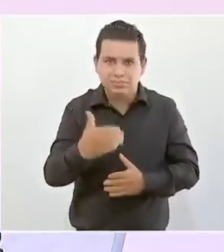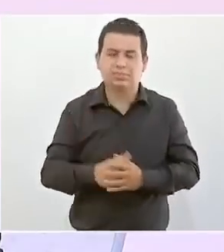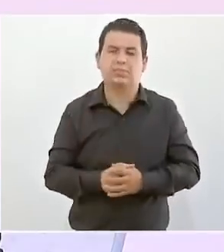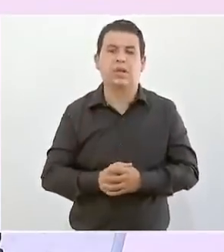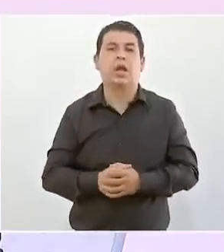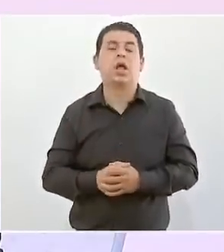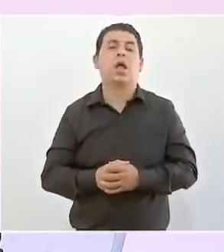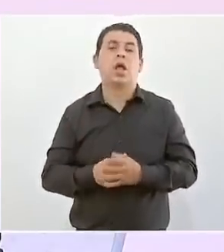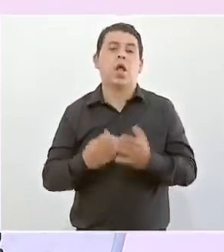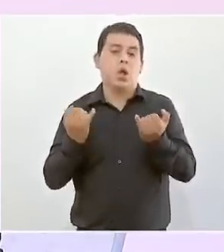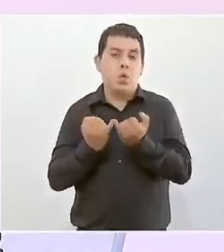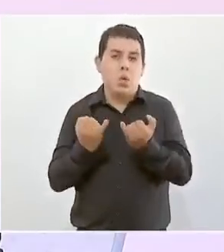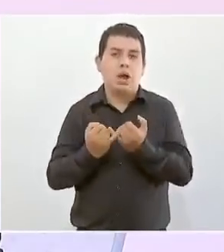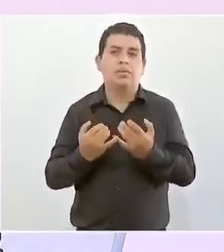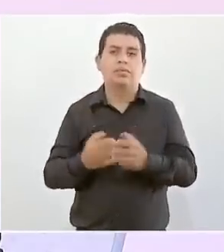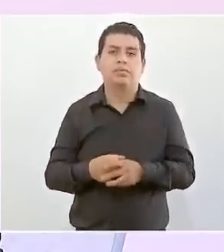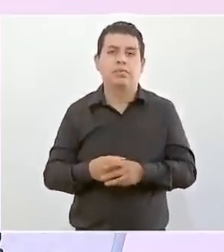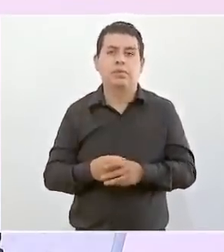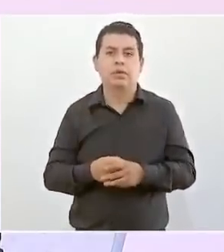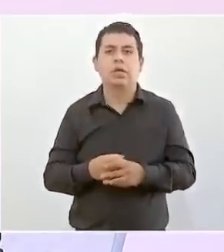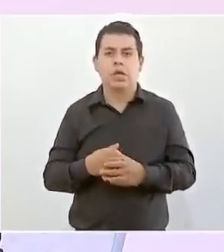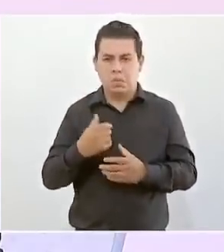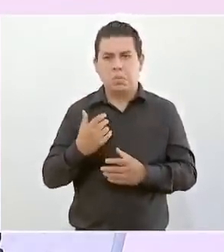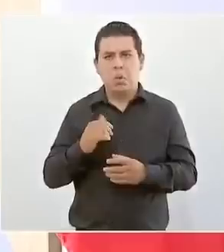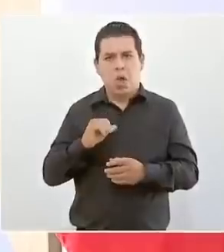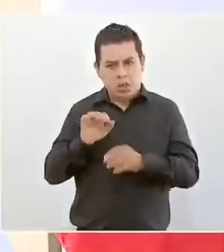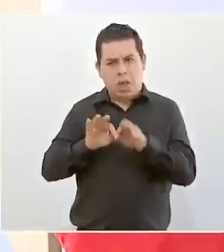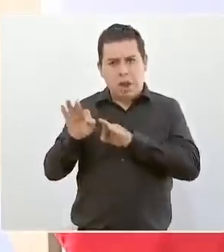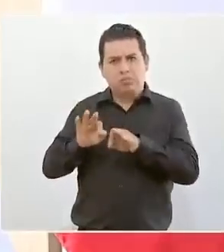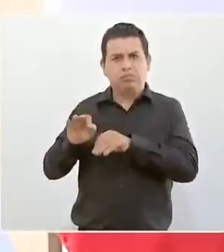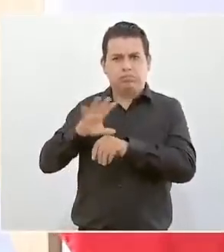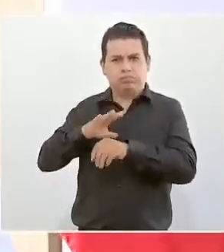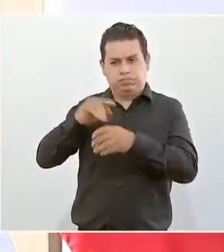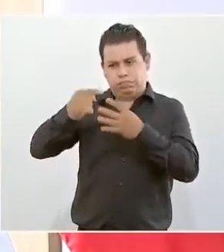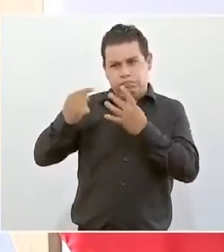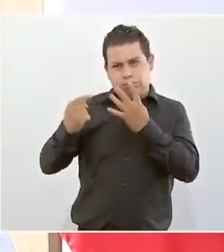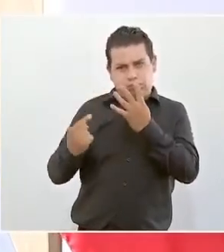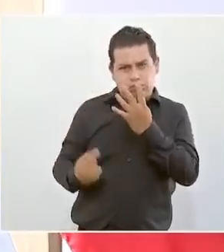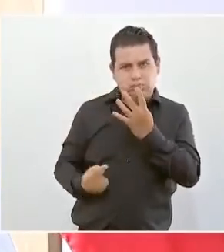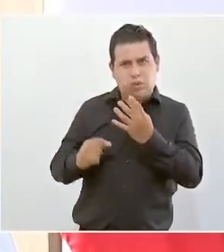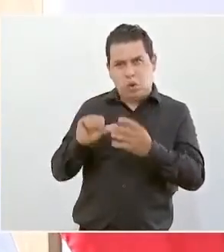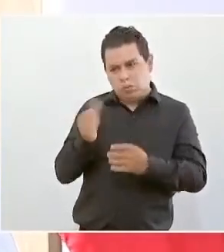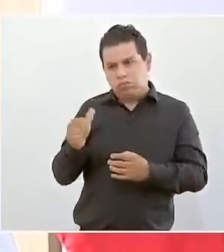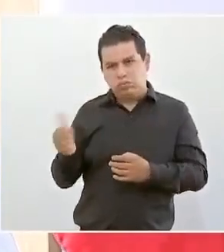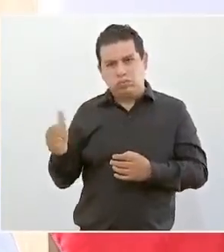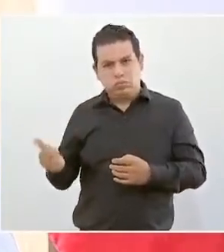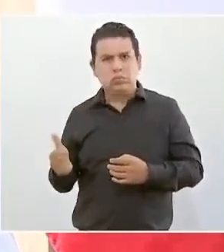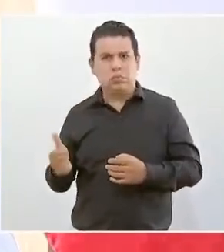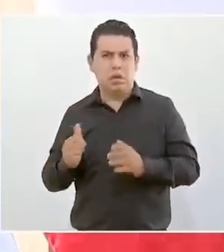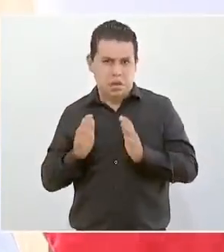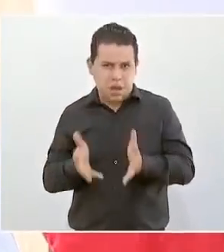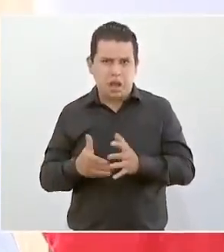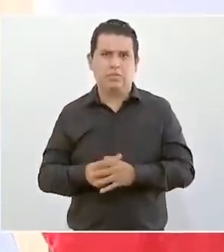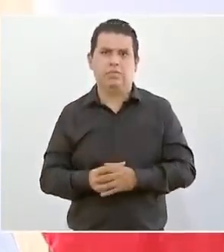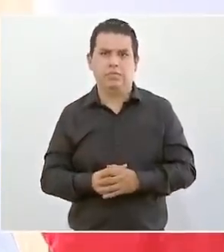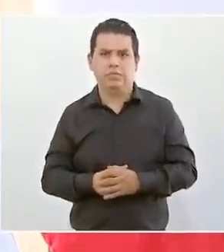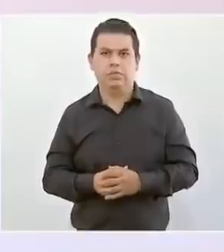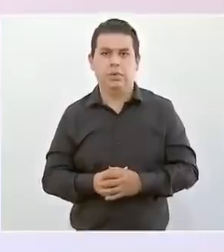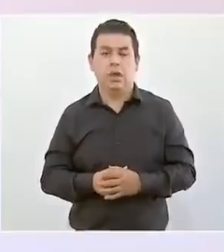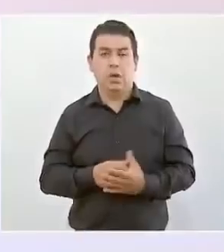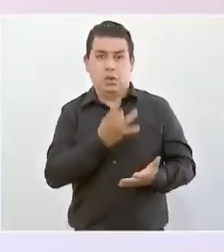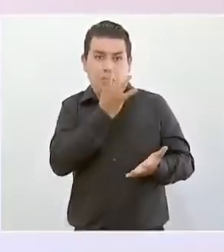referirme a otras acciones que se están llevando a cabo en Valle